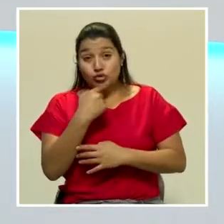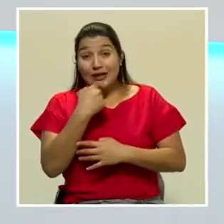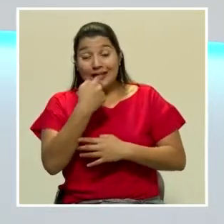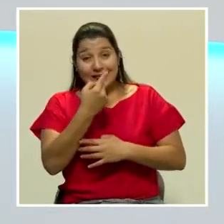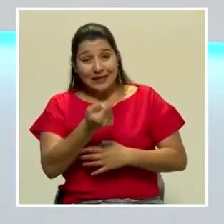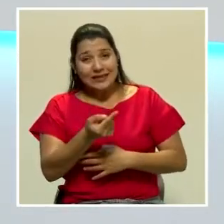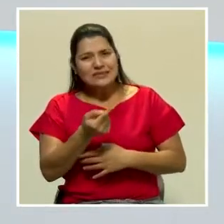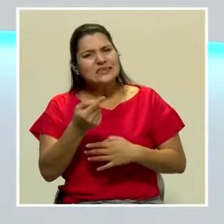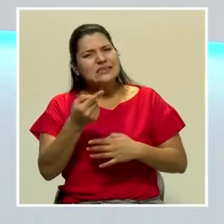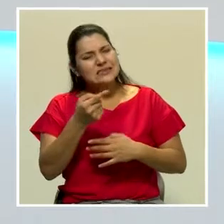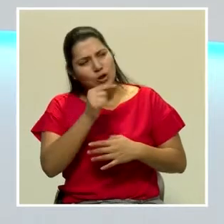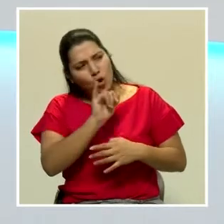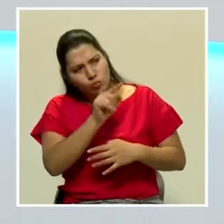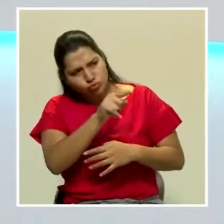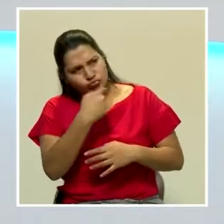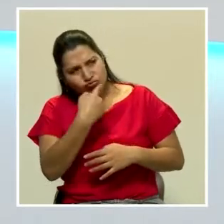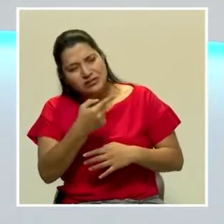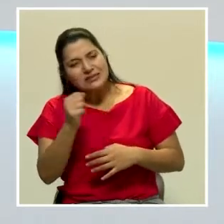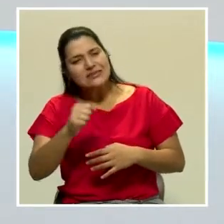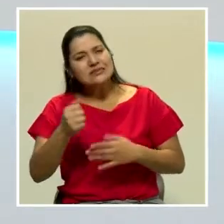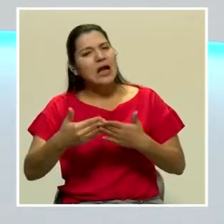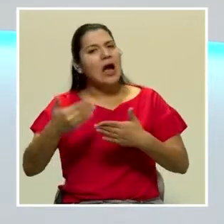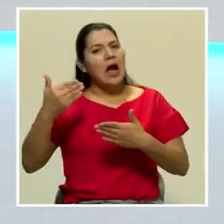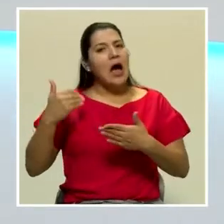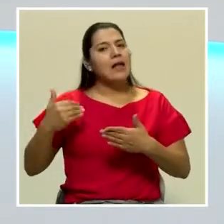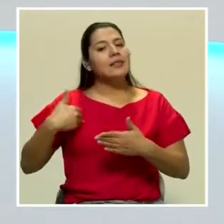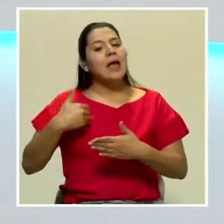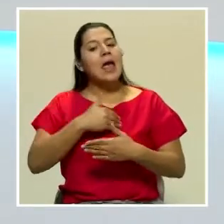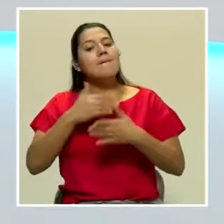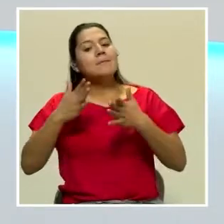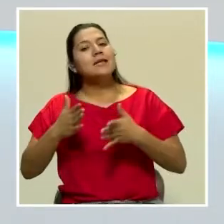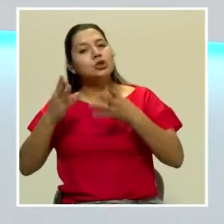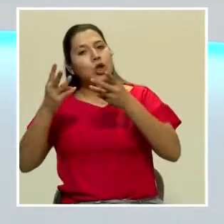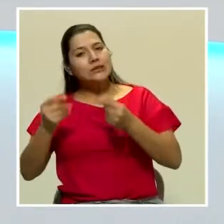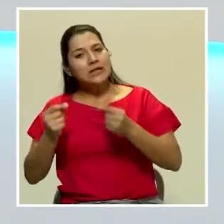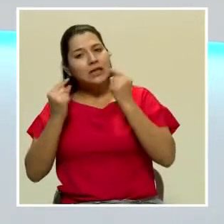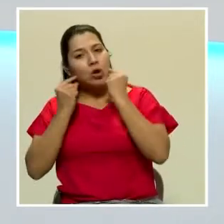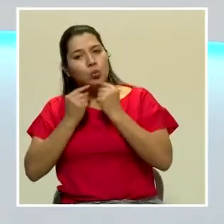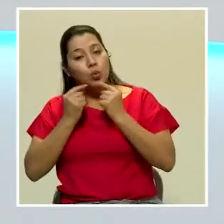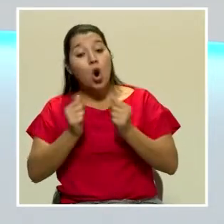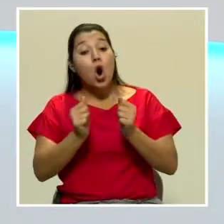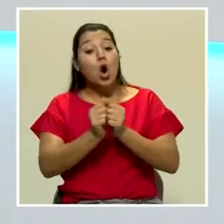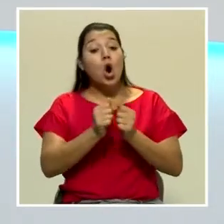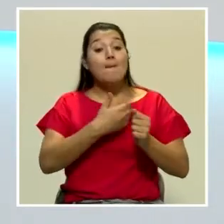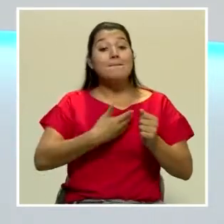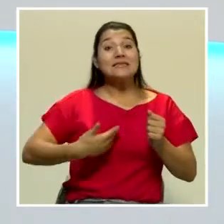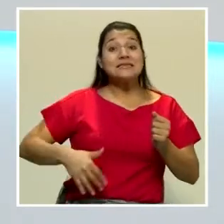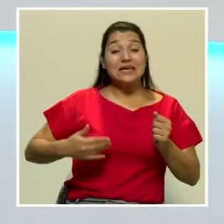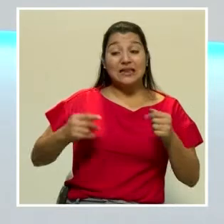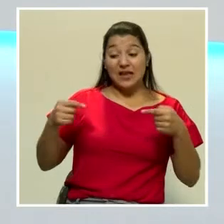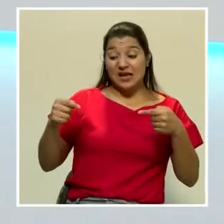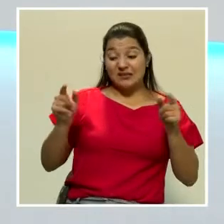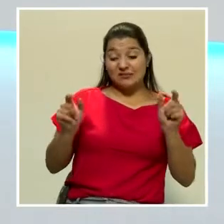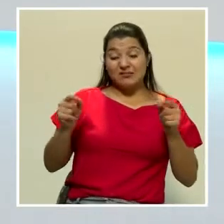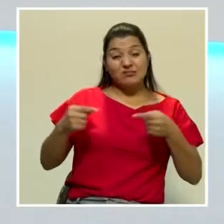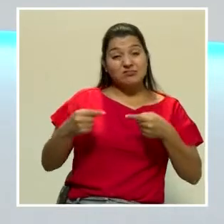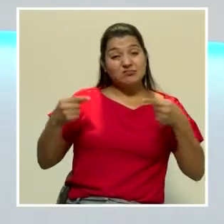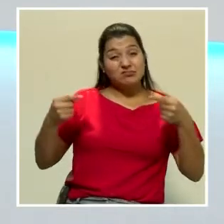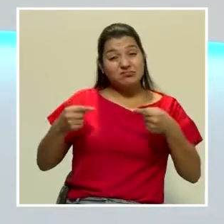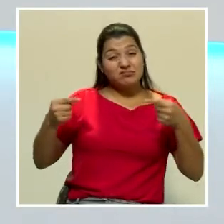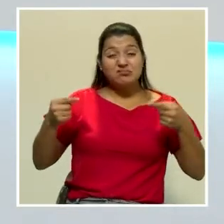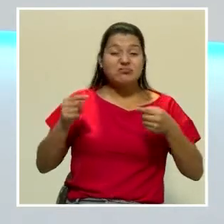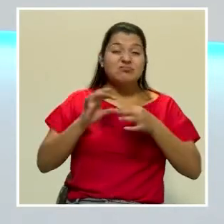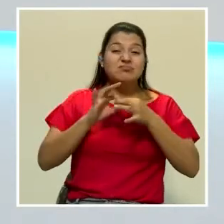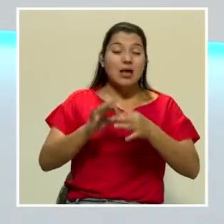había habido desencuentros que se habían manifestado ya públicamente, Inicialmente el ministro